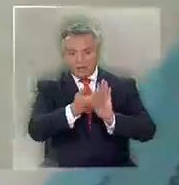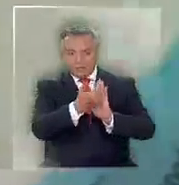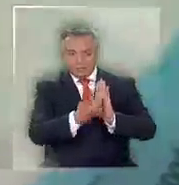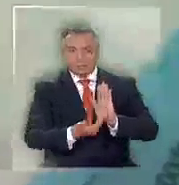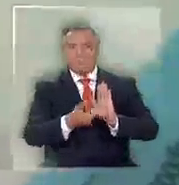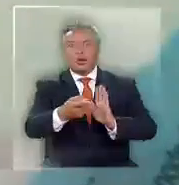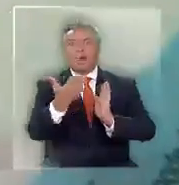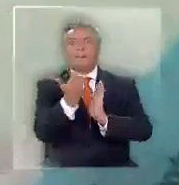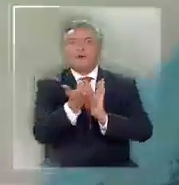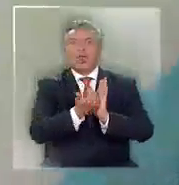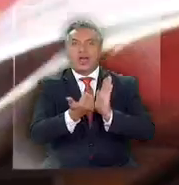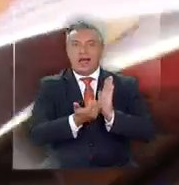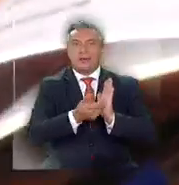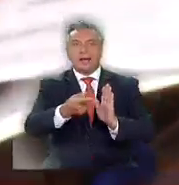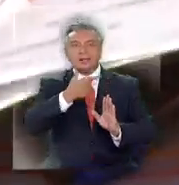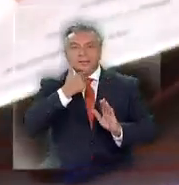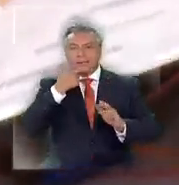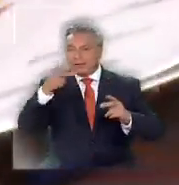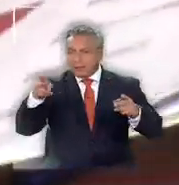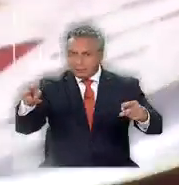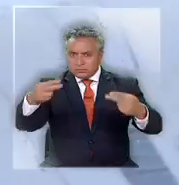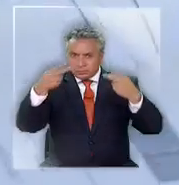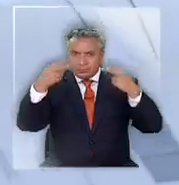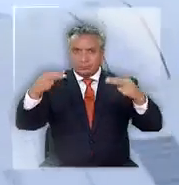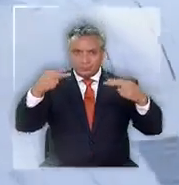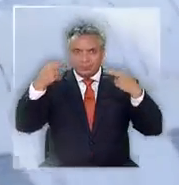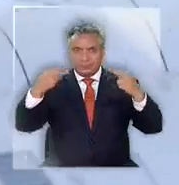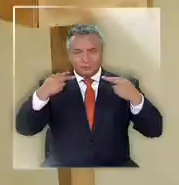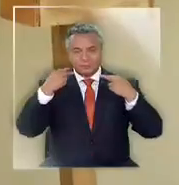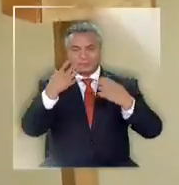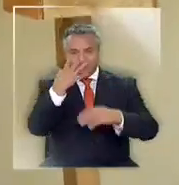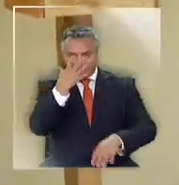que busca encantar al electorado de cara a la primera vuelta presidencial.